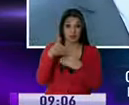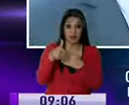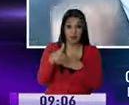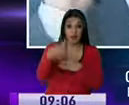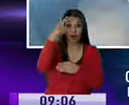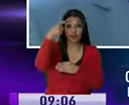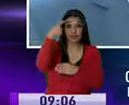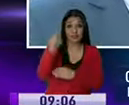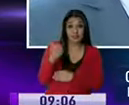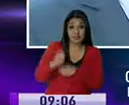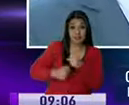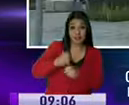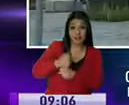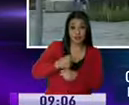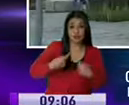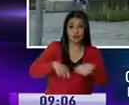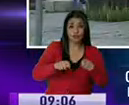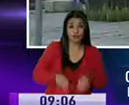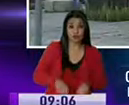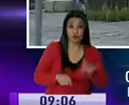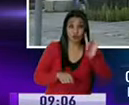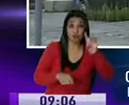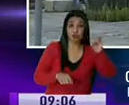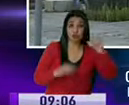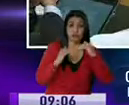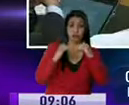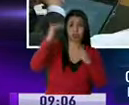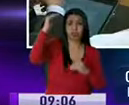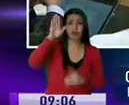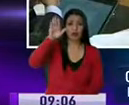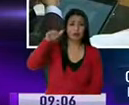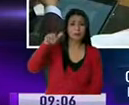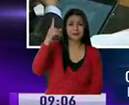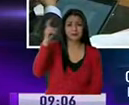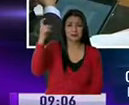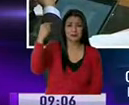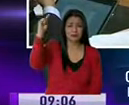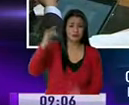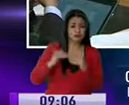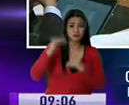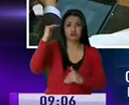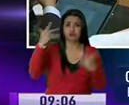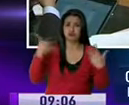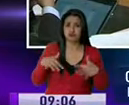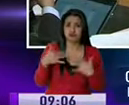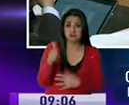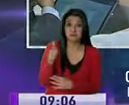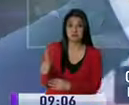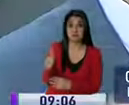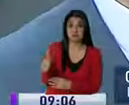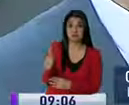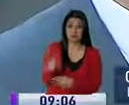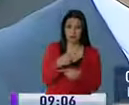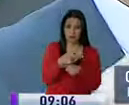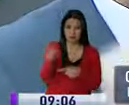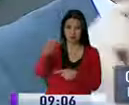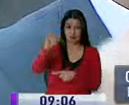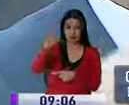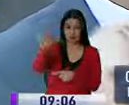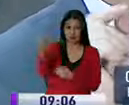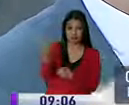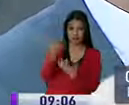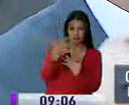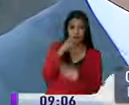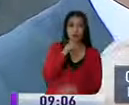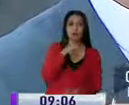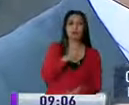Correa creció en contratos de 800 millones a 4.100 millones de dólares, que en los propios dichos de José Concienciado era